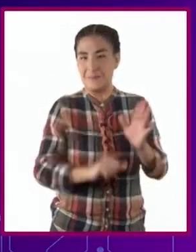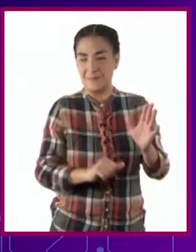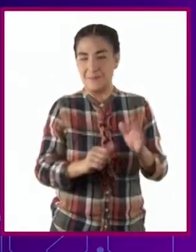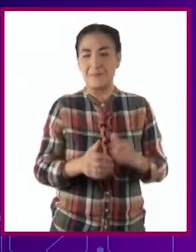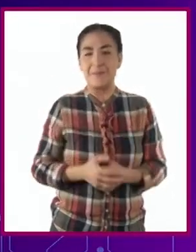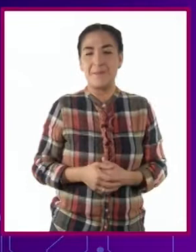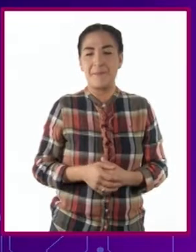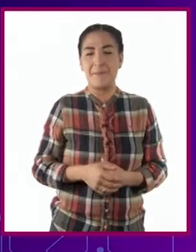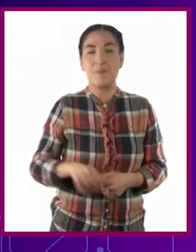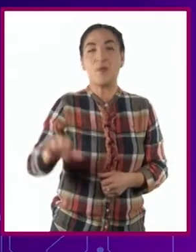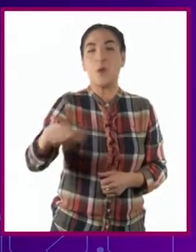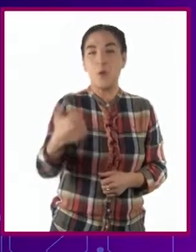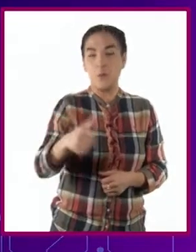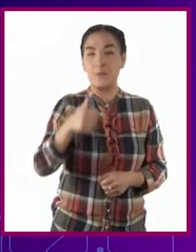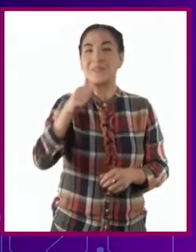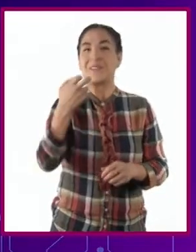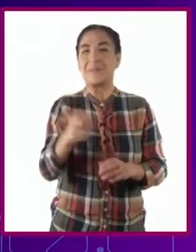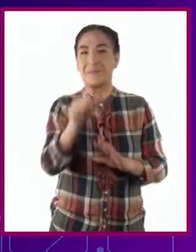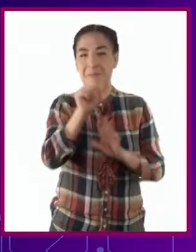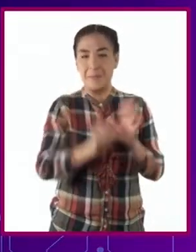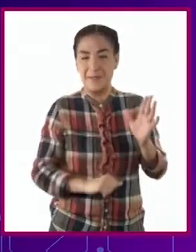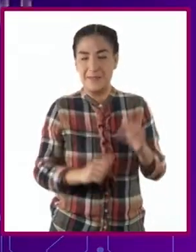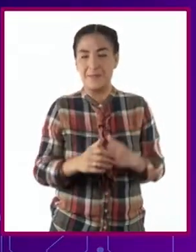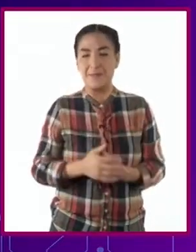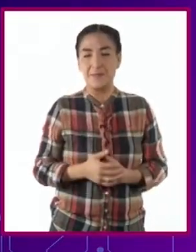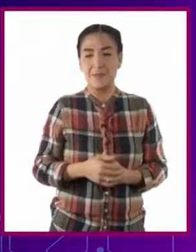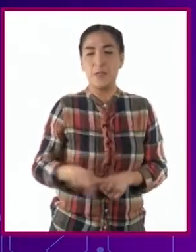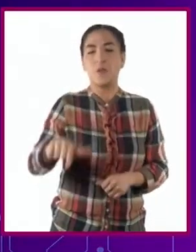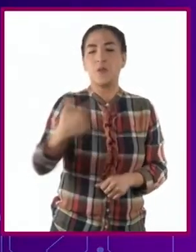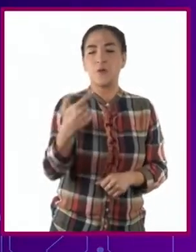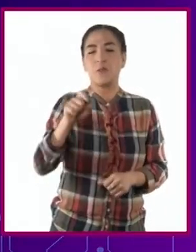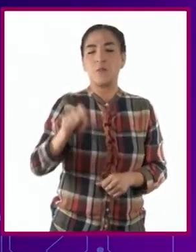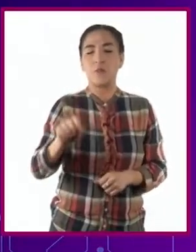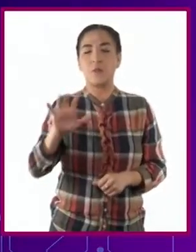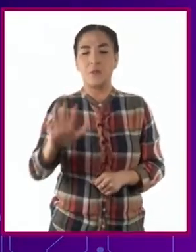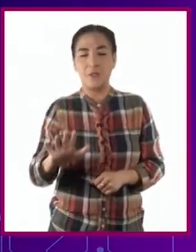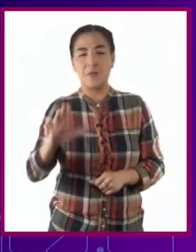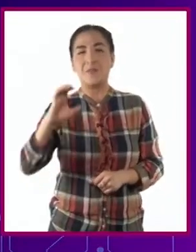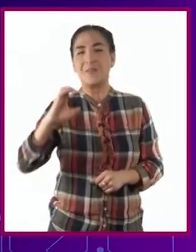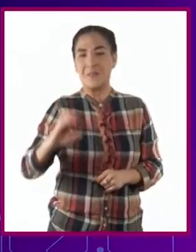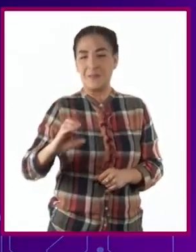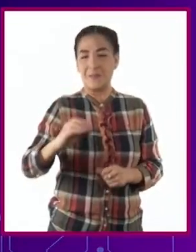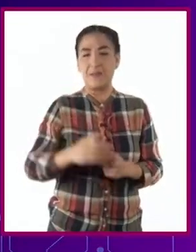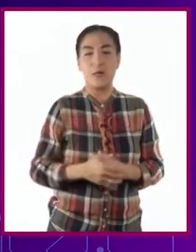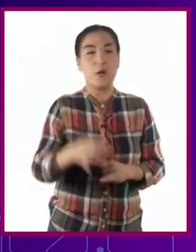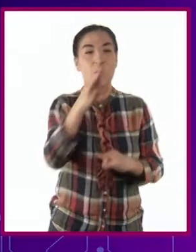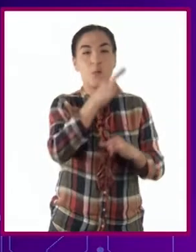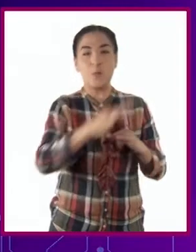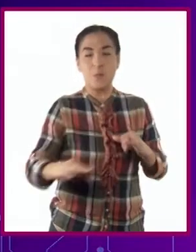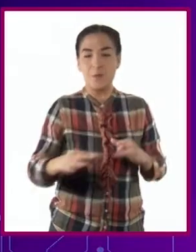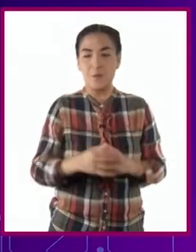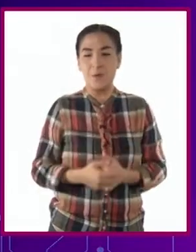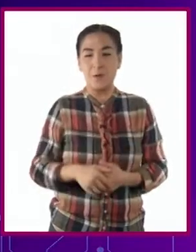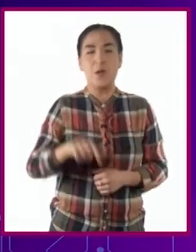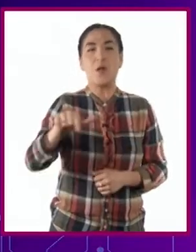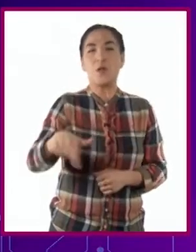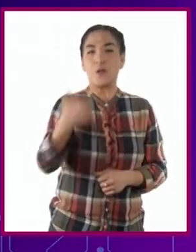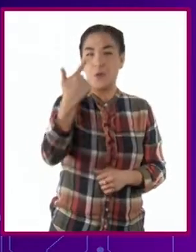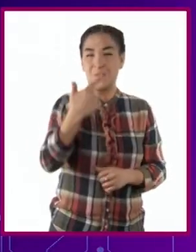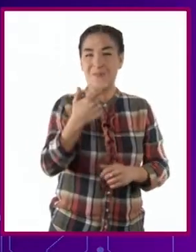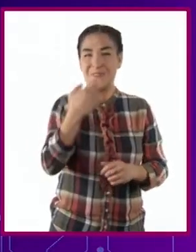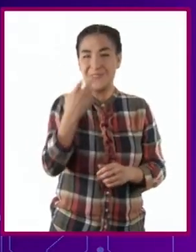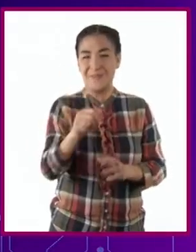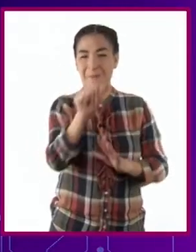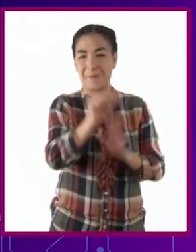el 11º mes, la temperatura promedio fue de 12.5 grados Celsius. Y finalmente, en el 12º mes,